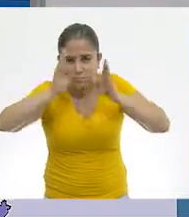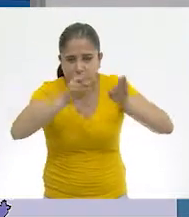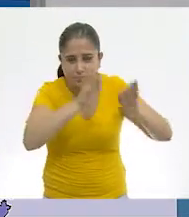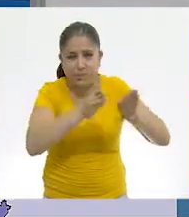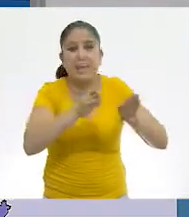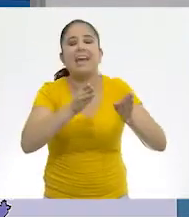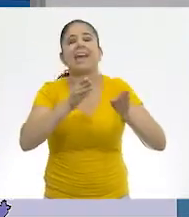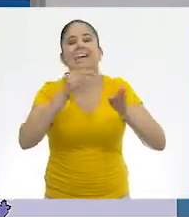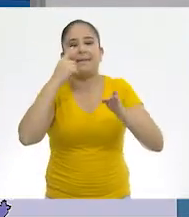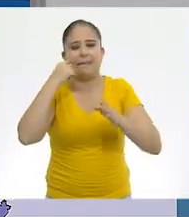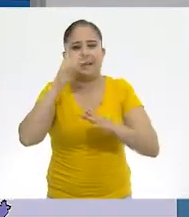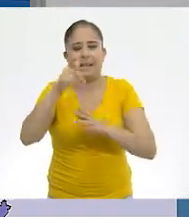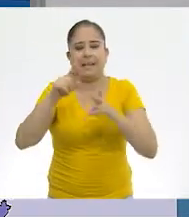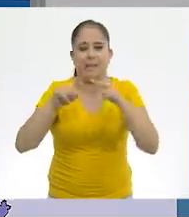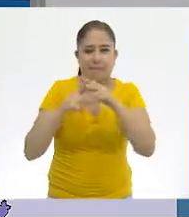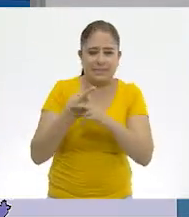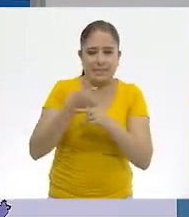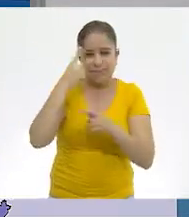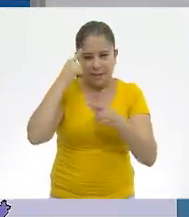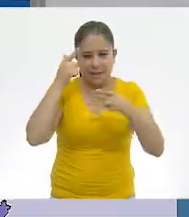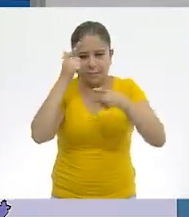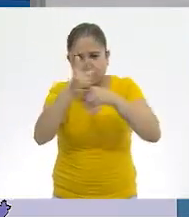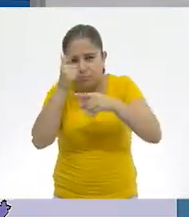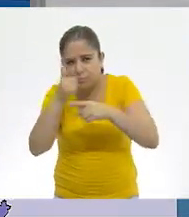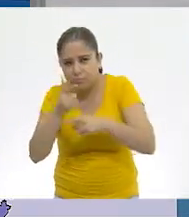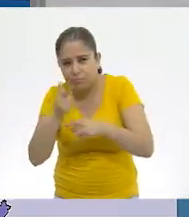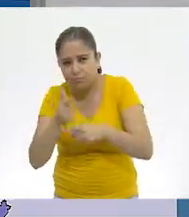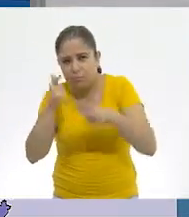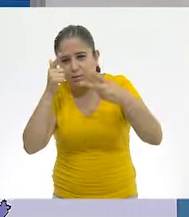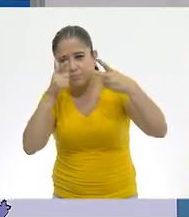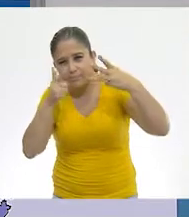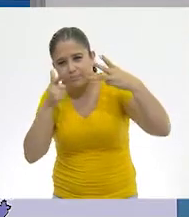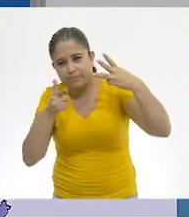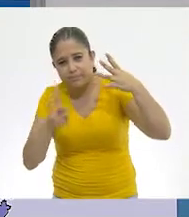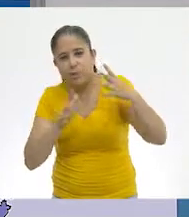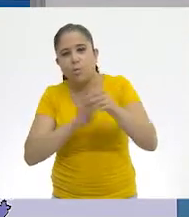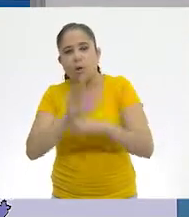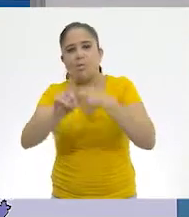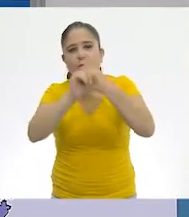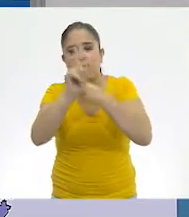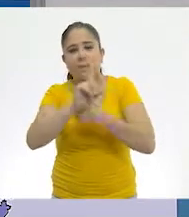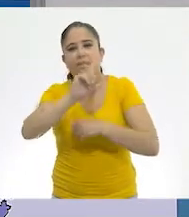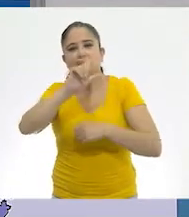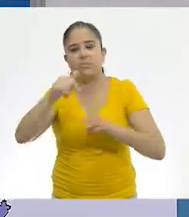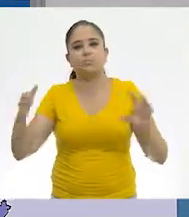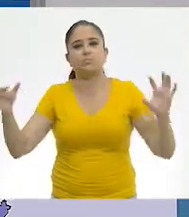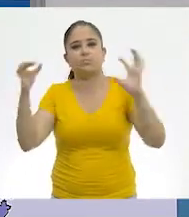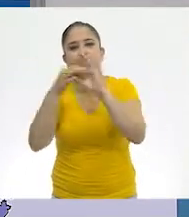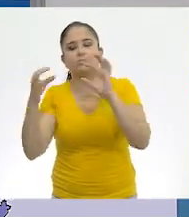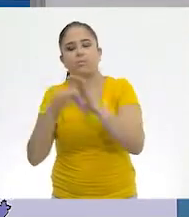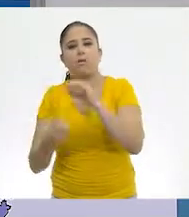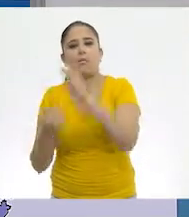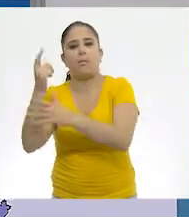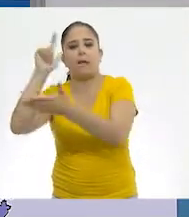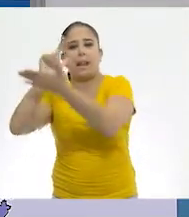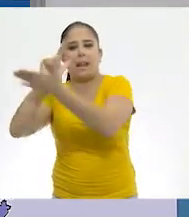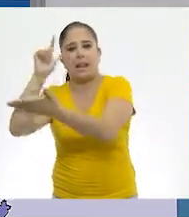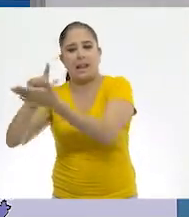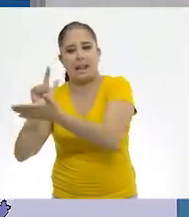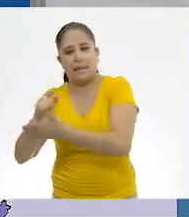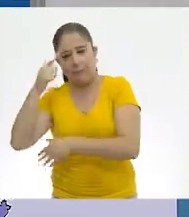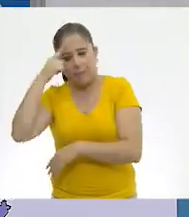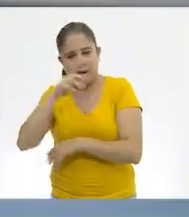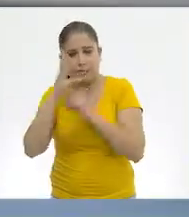si empezamos por identificar primero cada una de estas problemáticas y luego las relacionamos con las medidas que se implementaron para darle